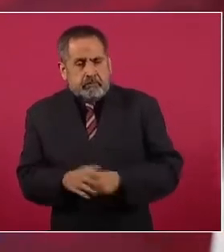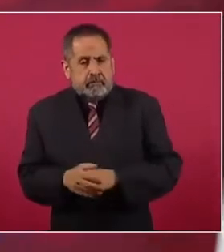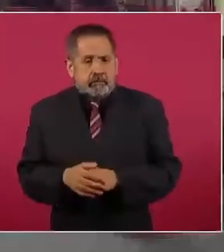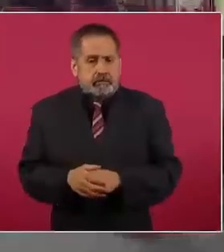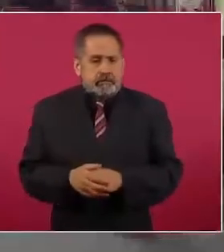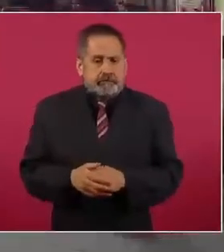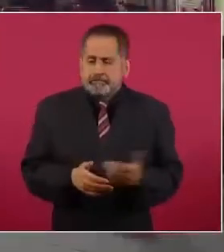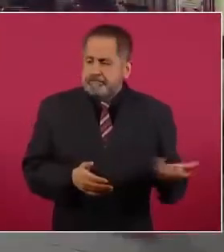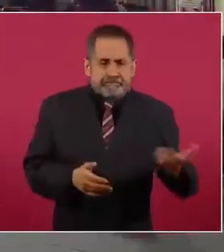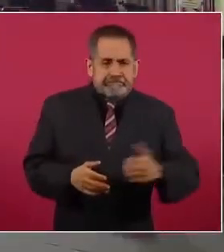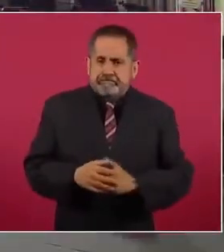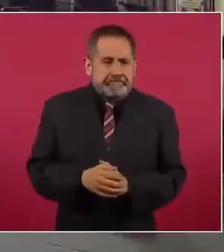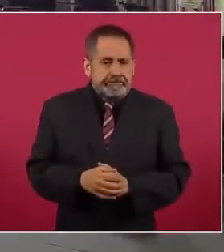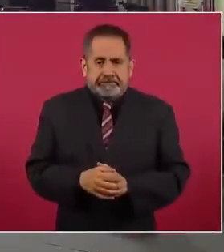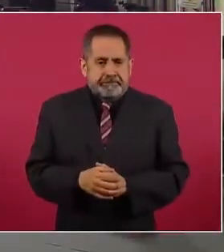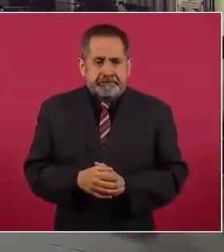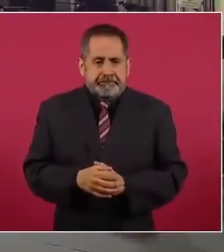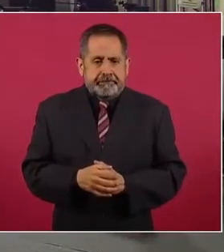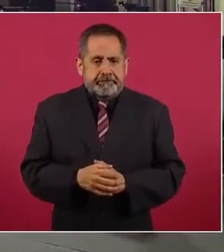¿Han